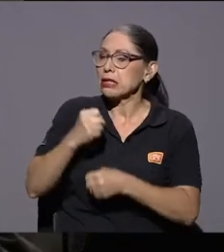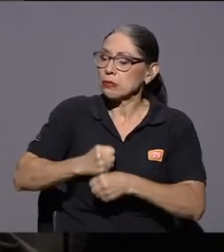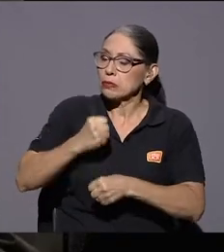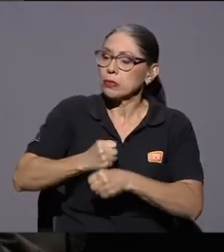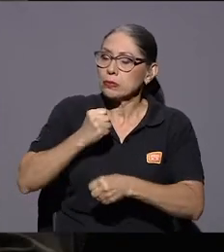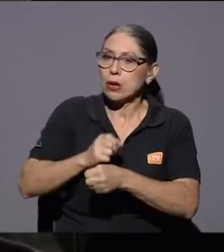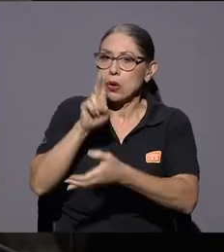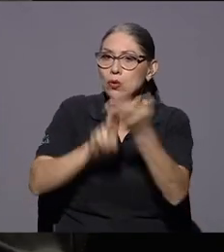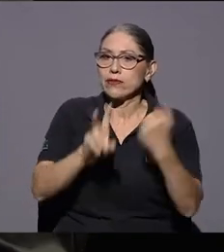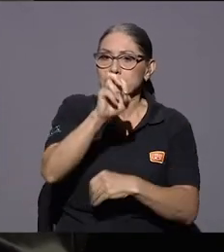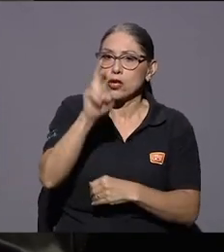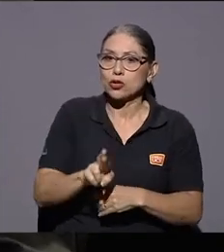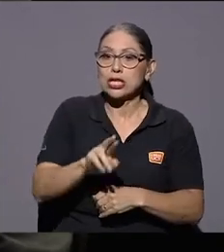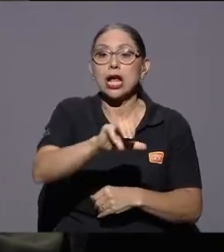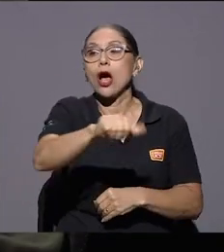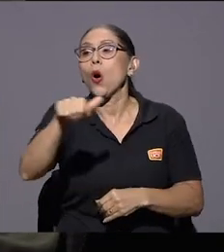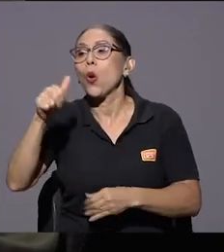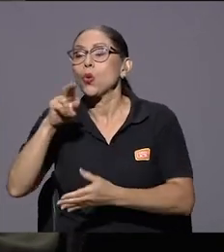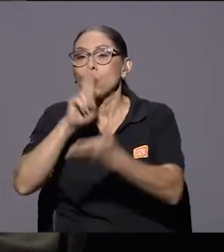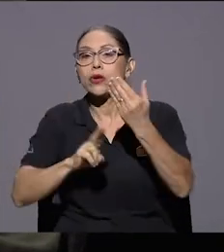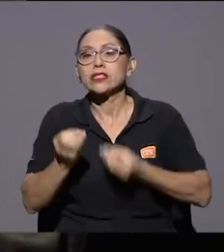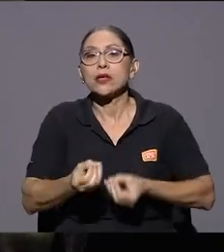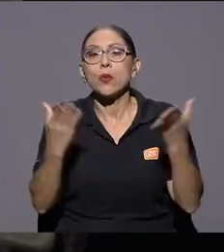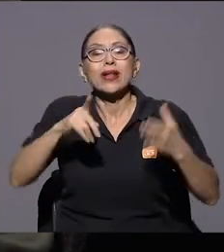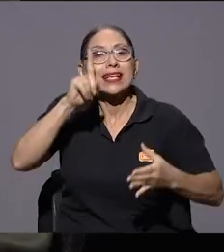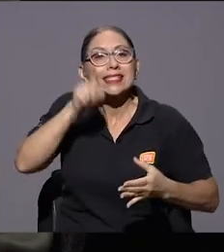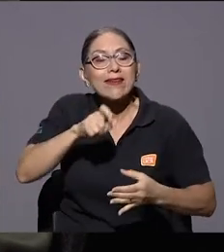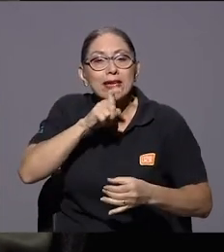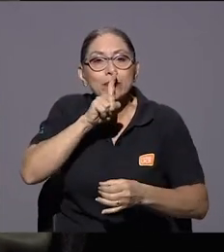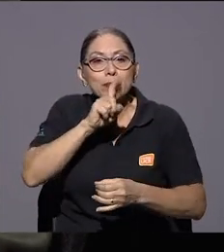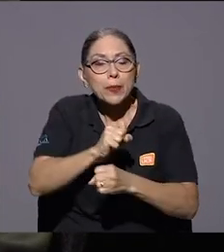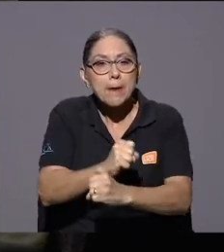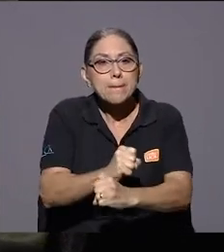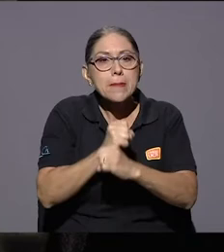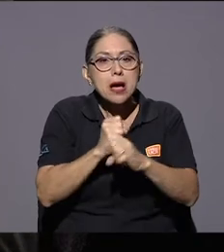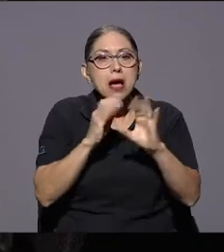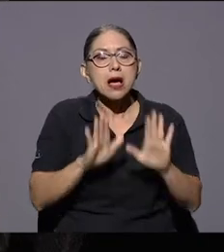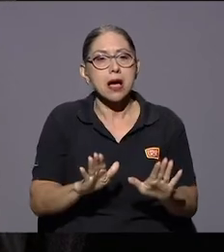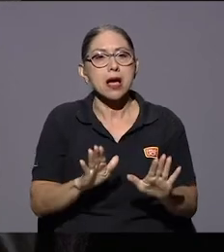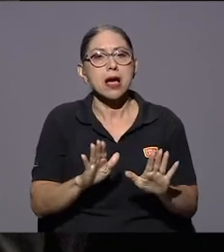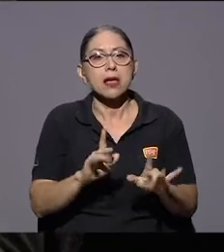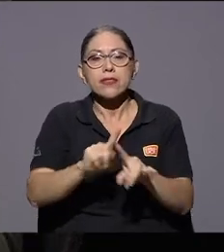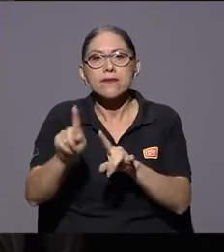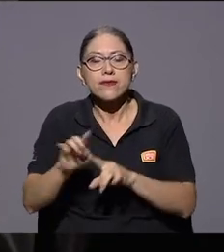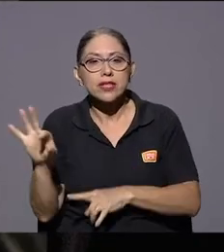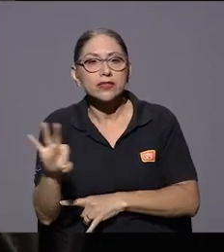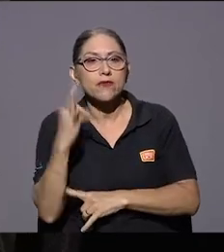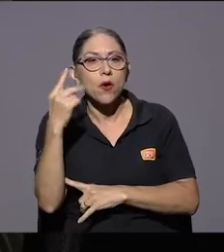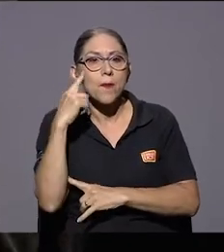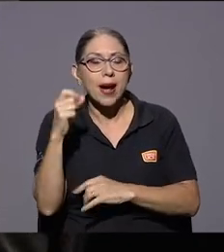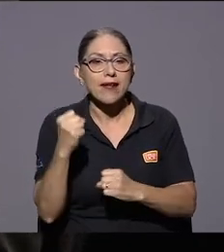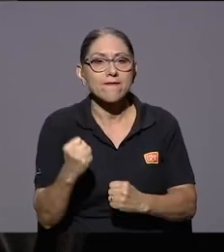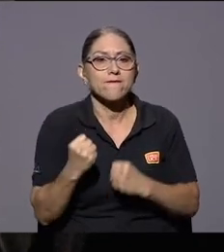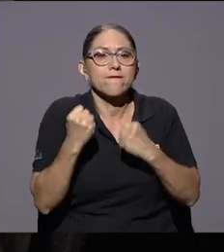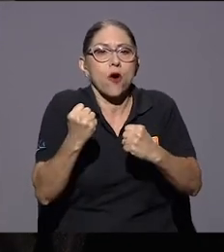sistema de universidades públicas, de garantizar vías que permitan fortalecer esas capacidades